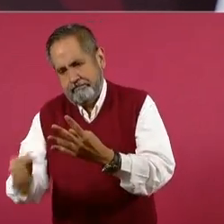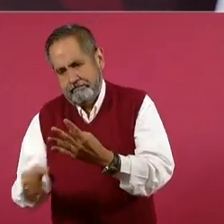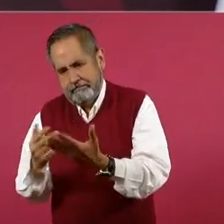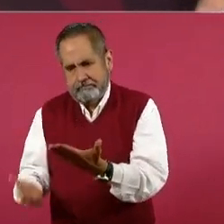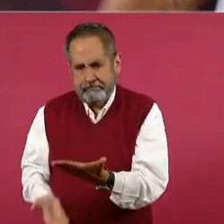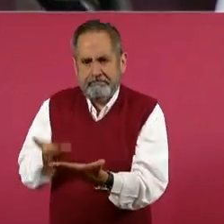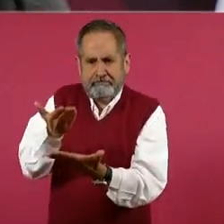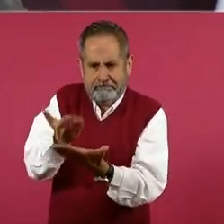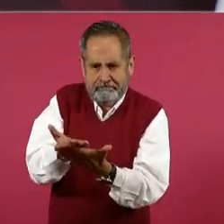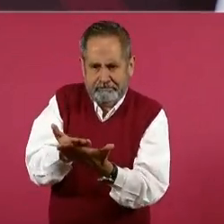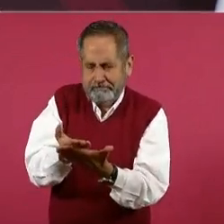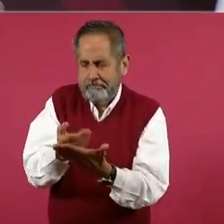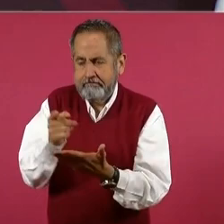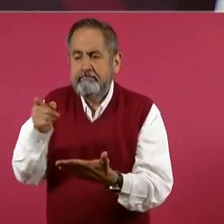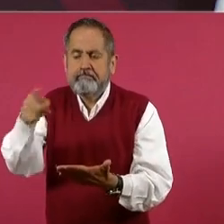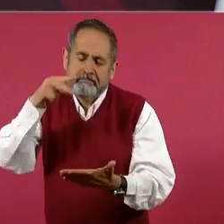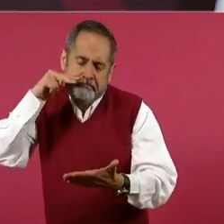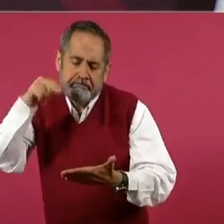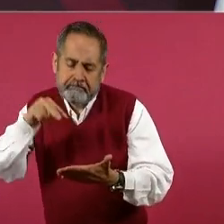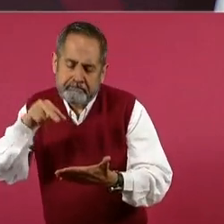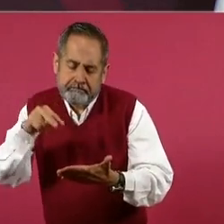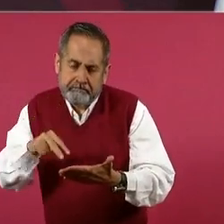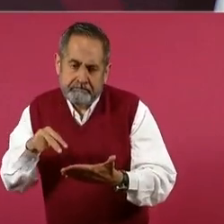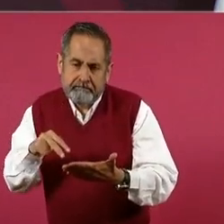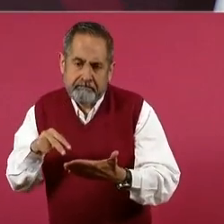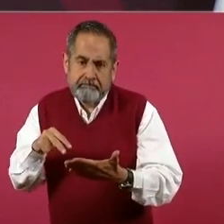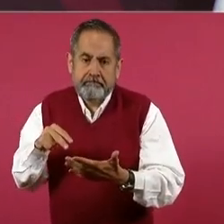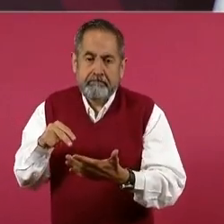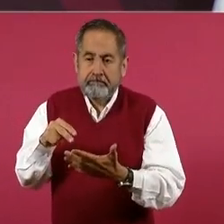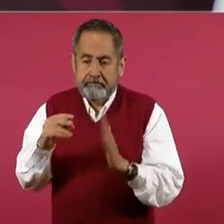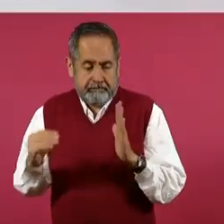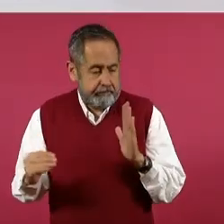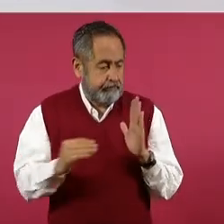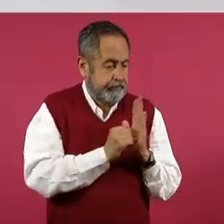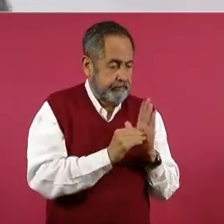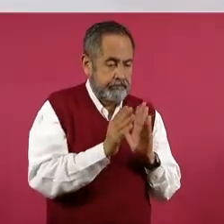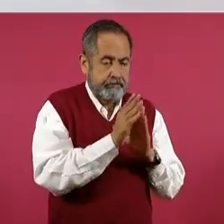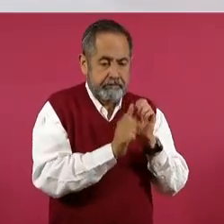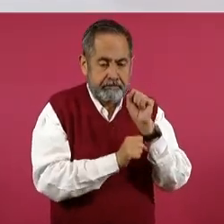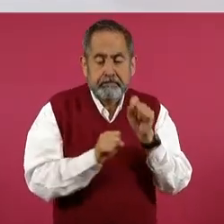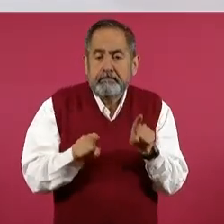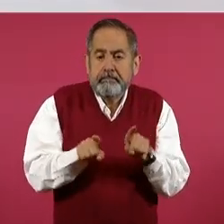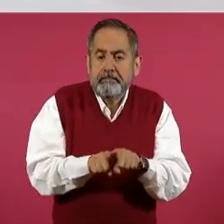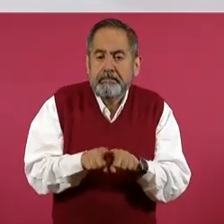que van a regresar a la Constitución del 17